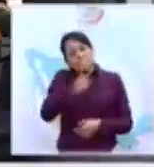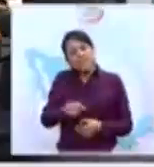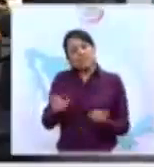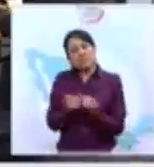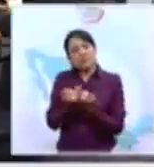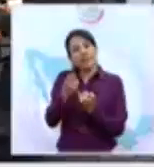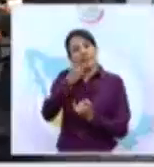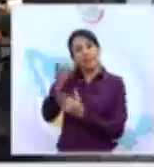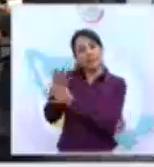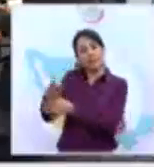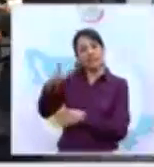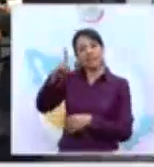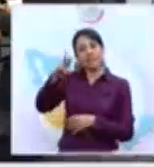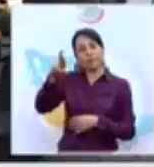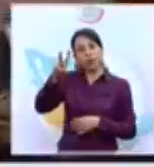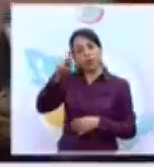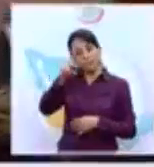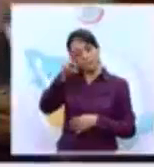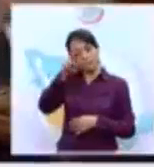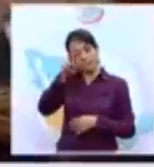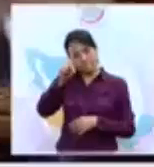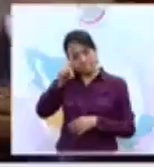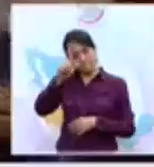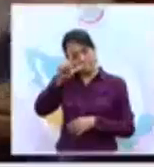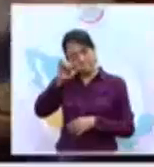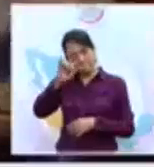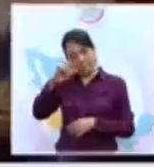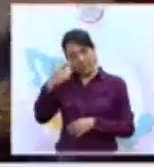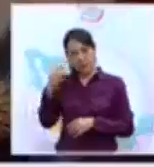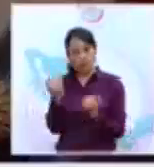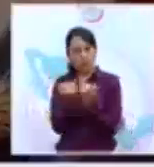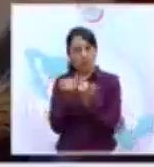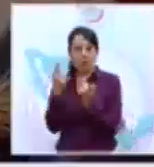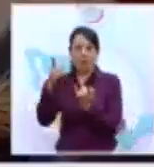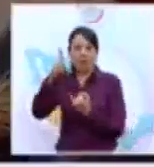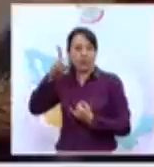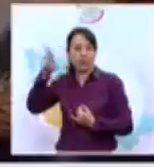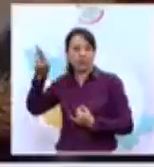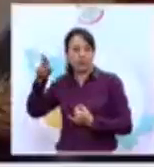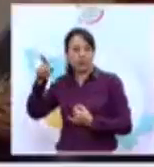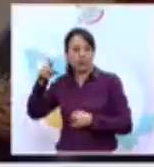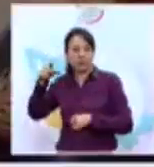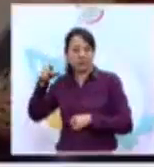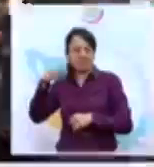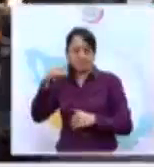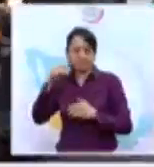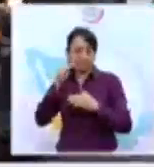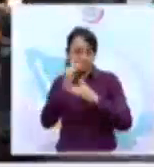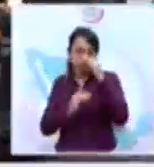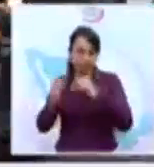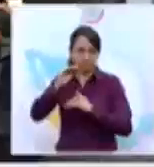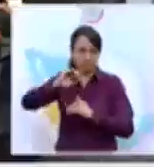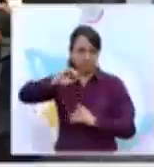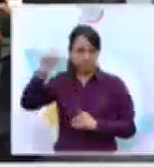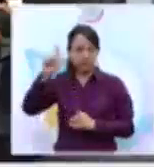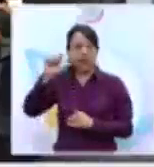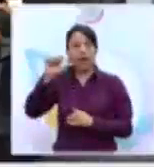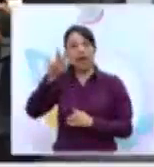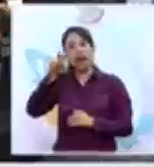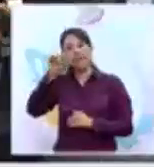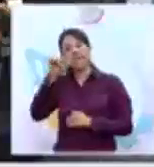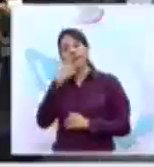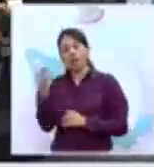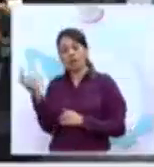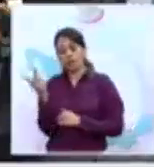esbozaba de alguna manera el doctor Abelardo Ávila. ¿Qué pasa con esta afirmación que hace el doctor Pliego de cómo el